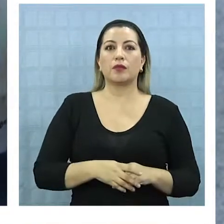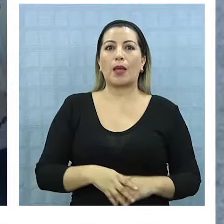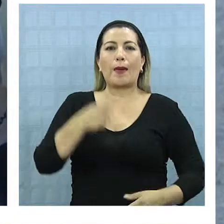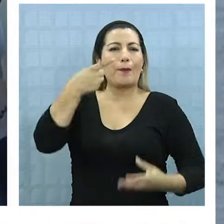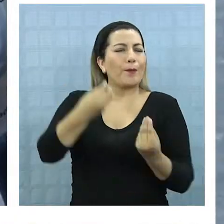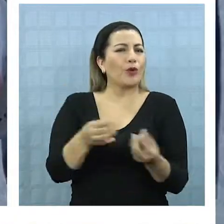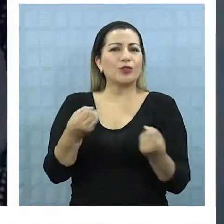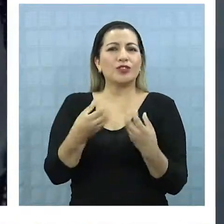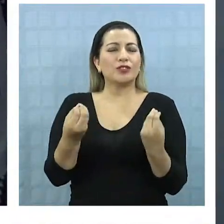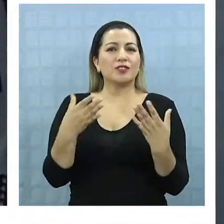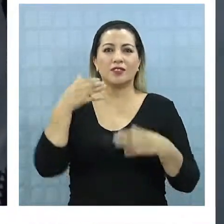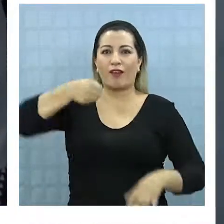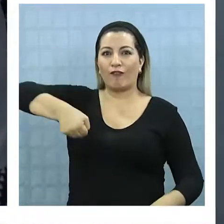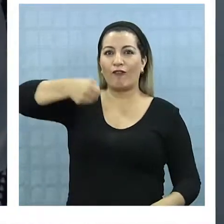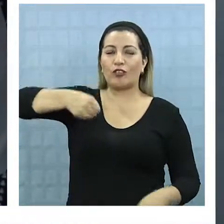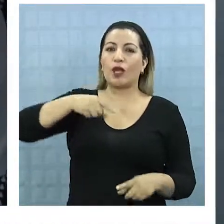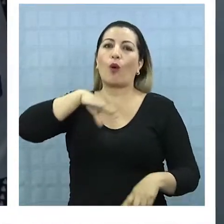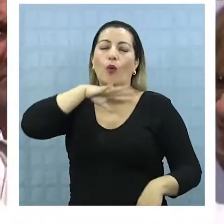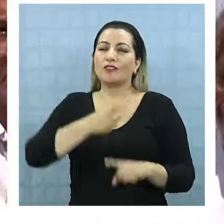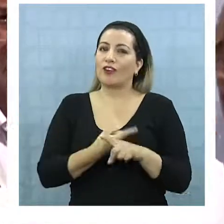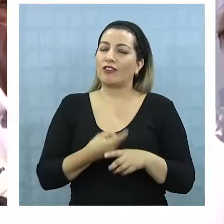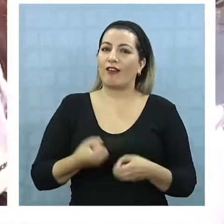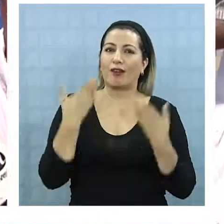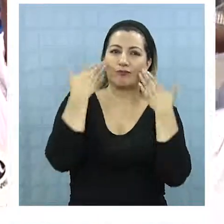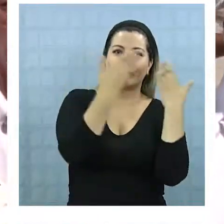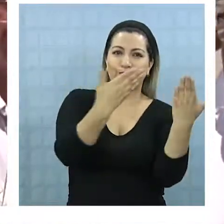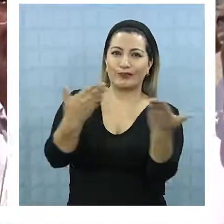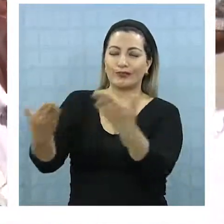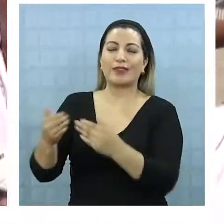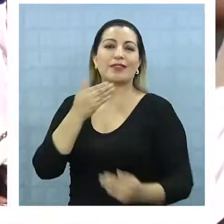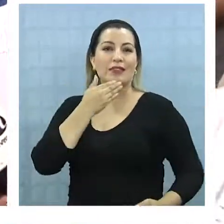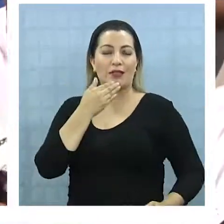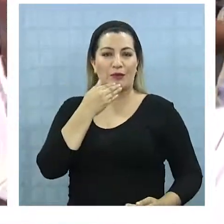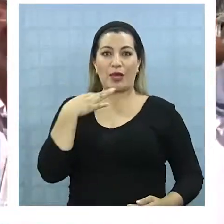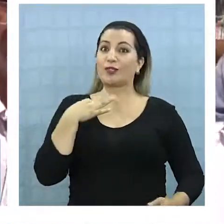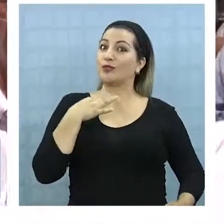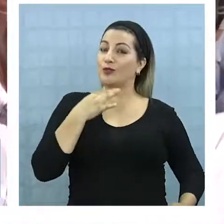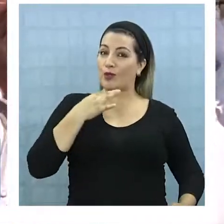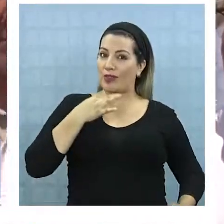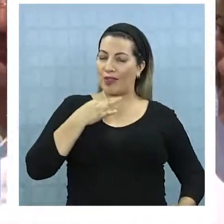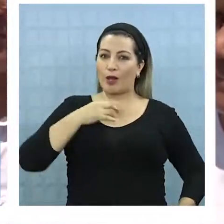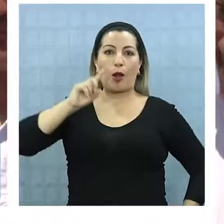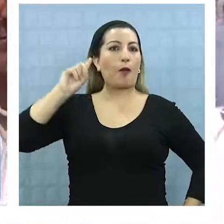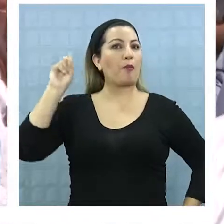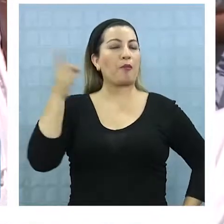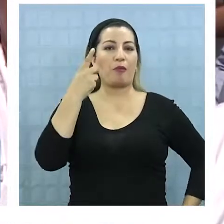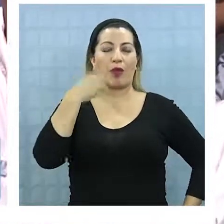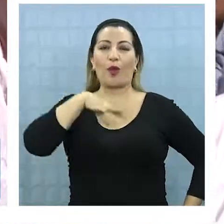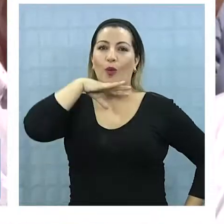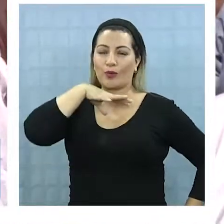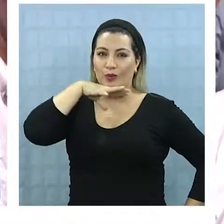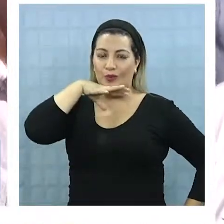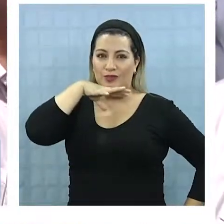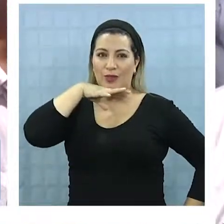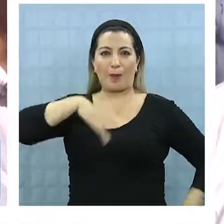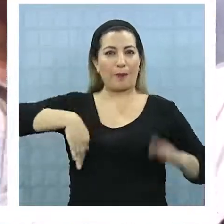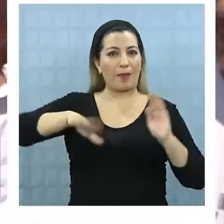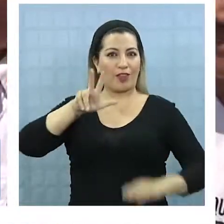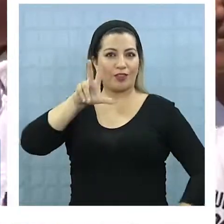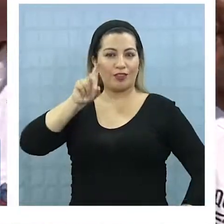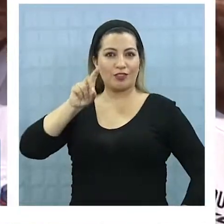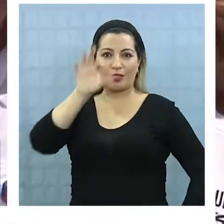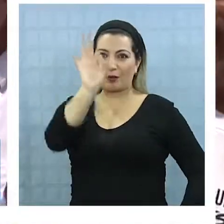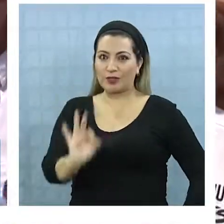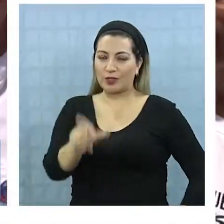Hemos repartido miles de bolsas reutilizables y queremos justamente agradecer a la ciudadanía que han sido los primeros que se han sumado a esta